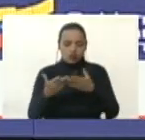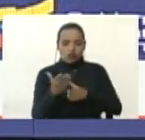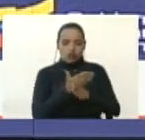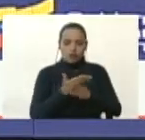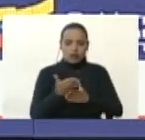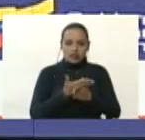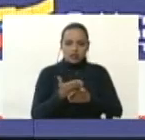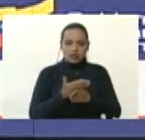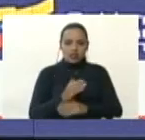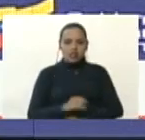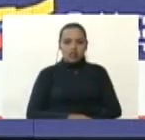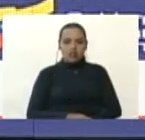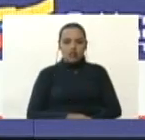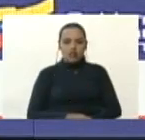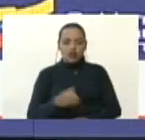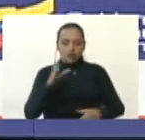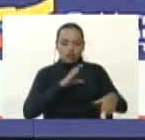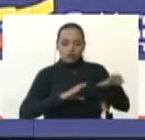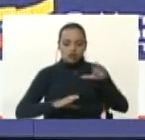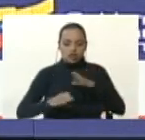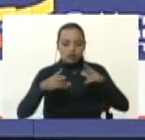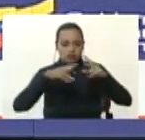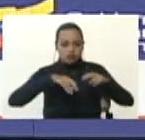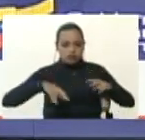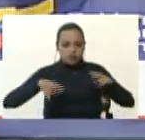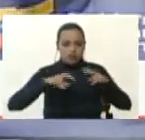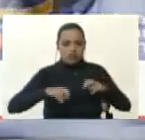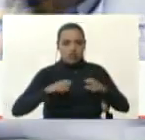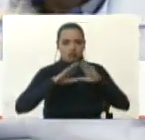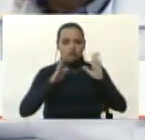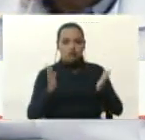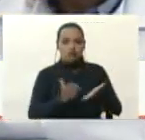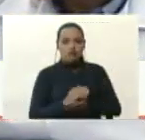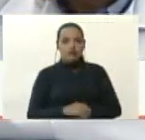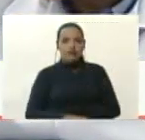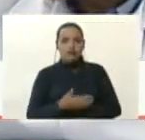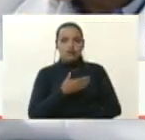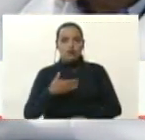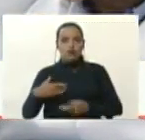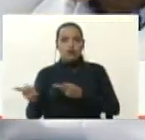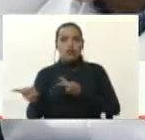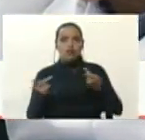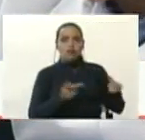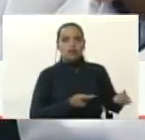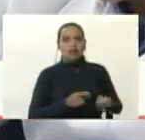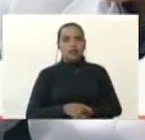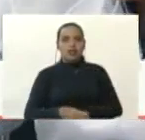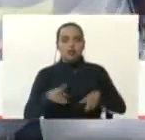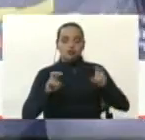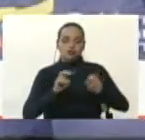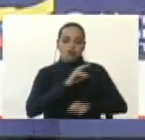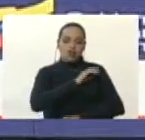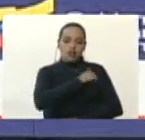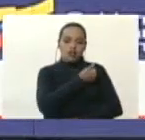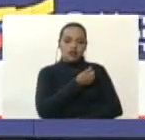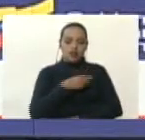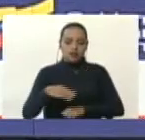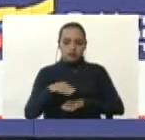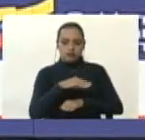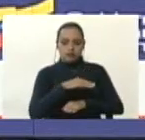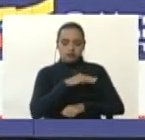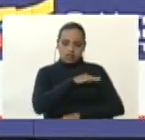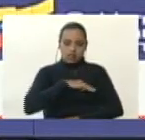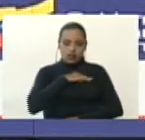compartiendo con centros científicos del mundo entero. Yo quiero darle la bienvenida al nuevo jefe de la misión cubana